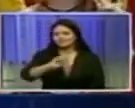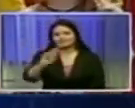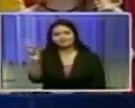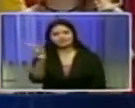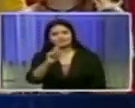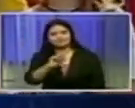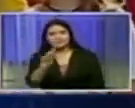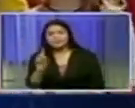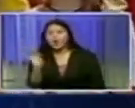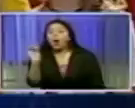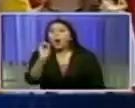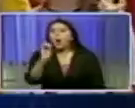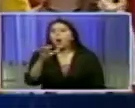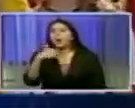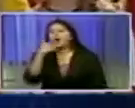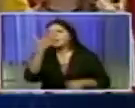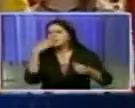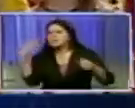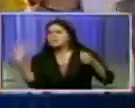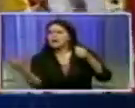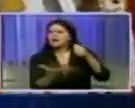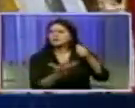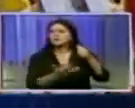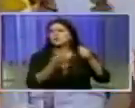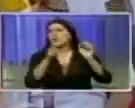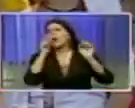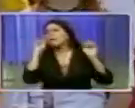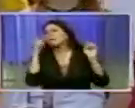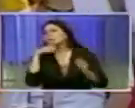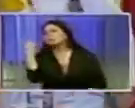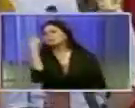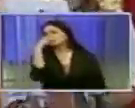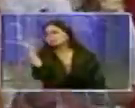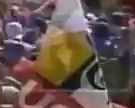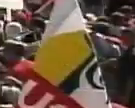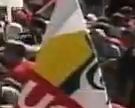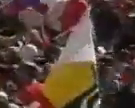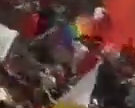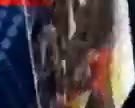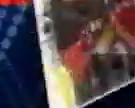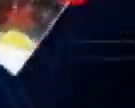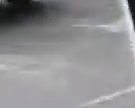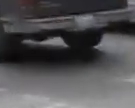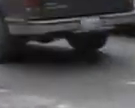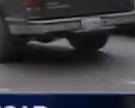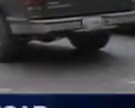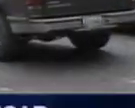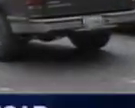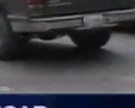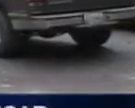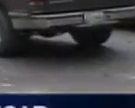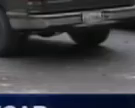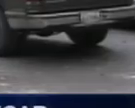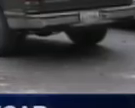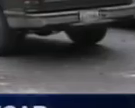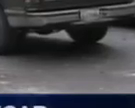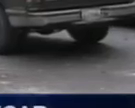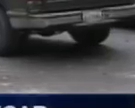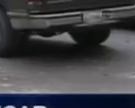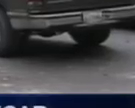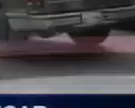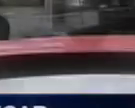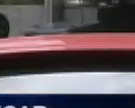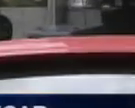ni por la basura del secretario general Luis Almagro. Un estudiante de la